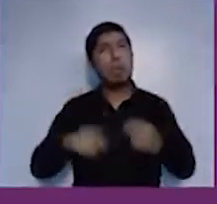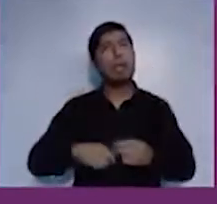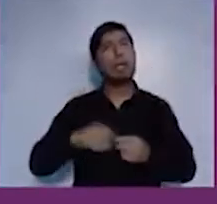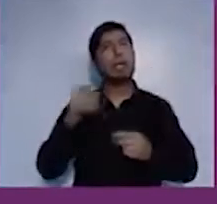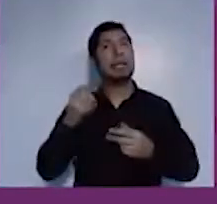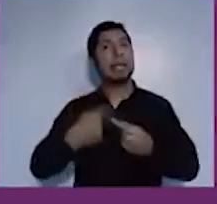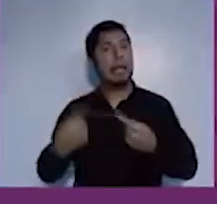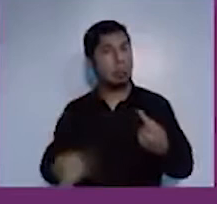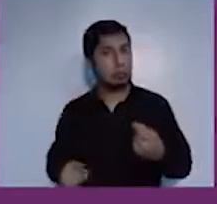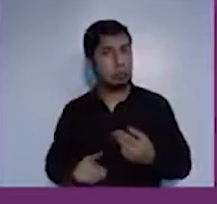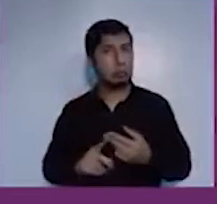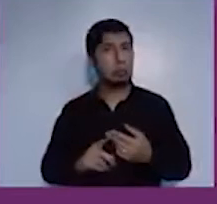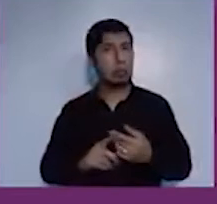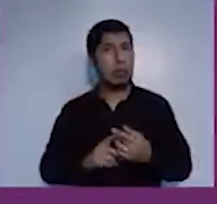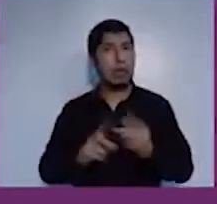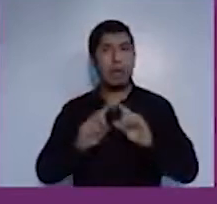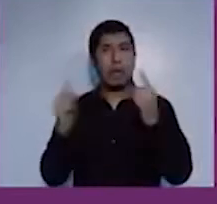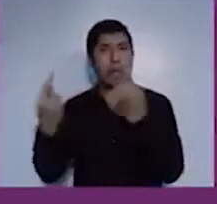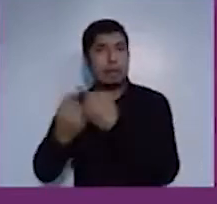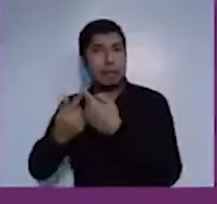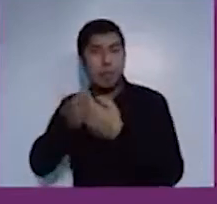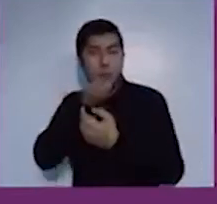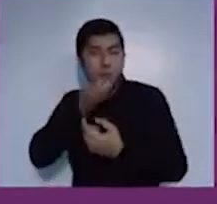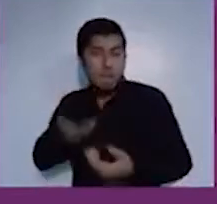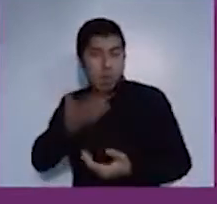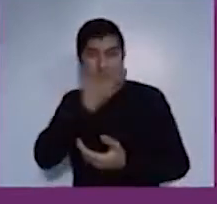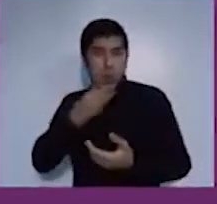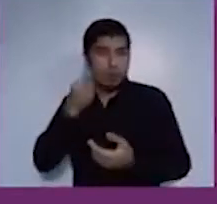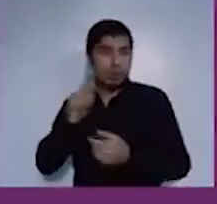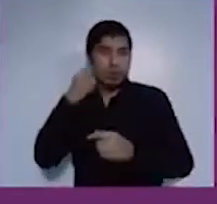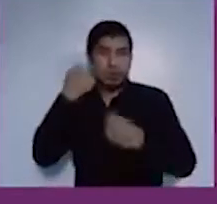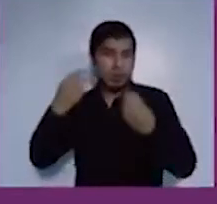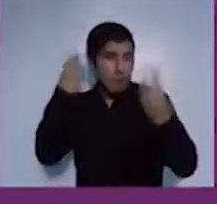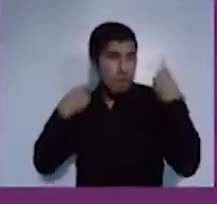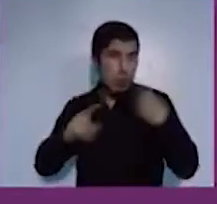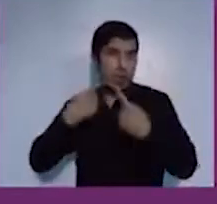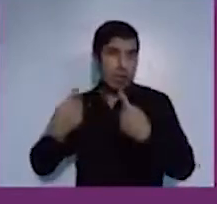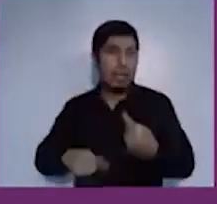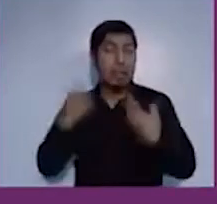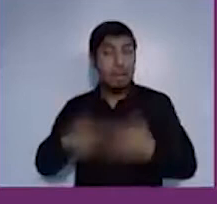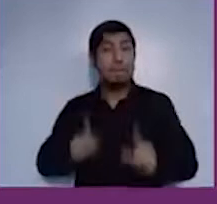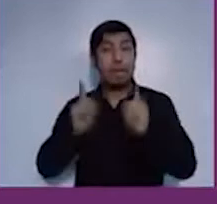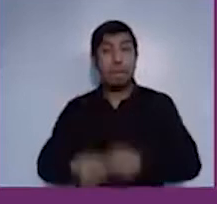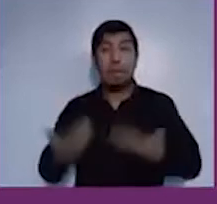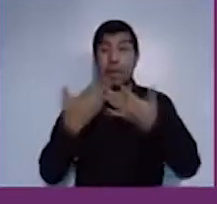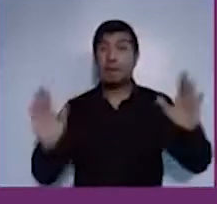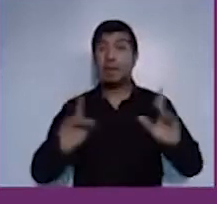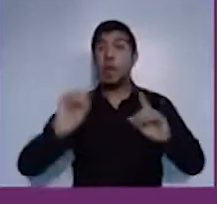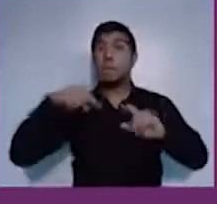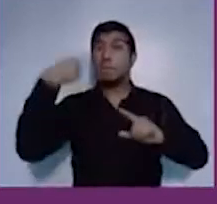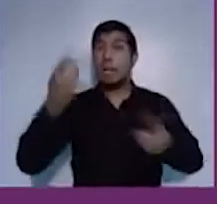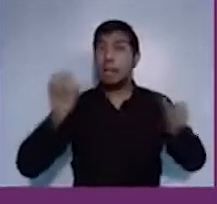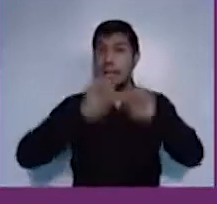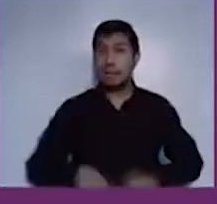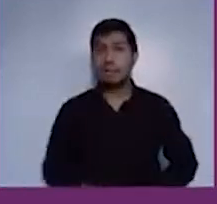estética y salones de belleza que han solicitado que están disponibles y están autorizados a partir del día de mañana. A